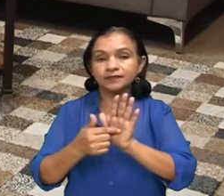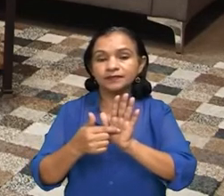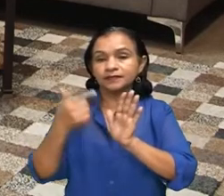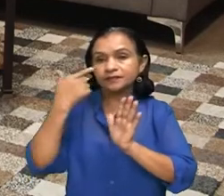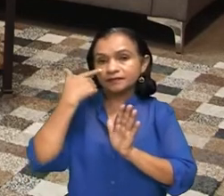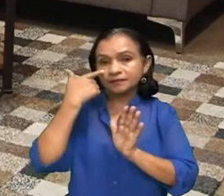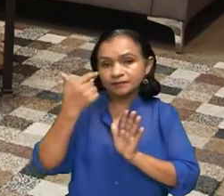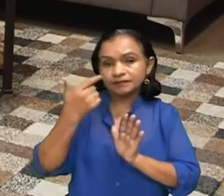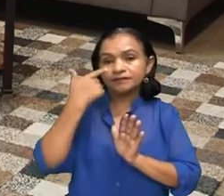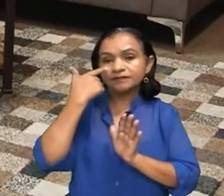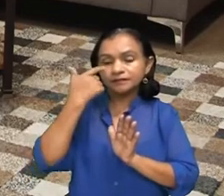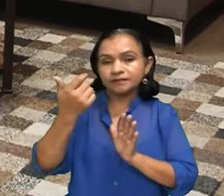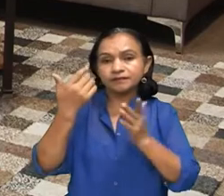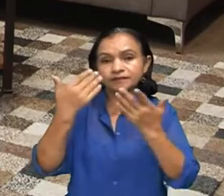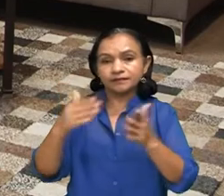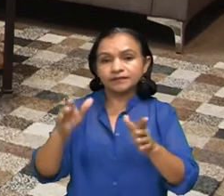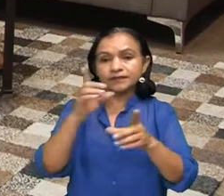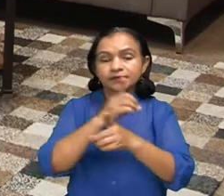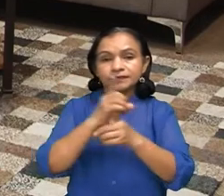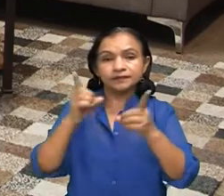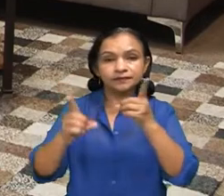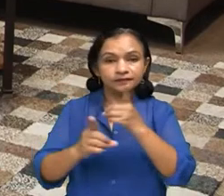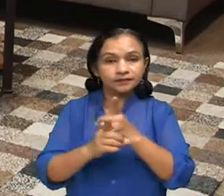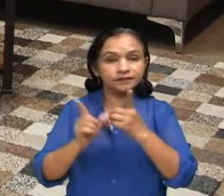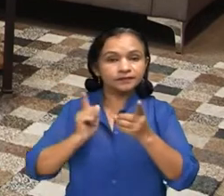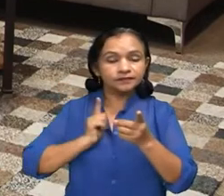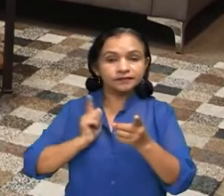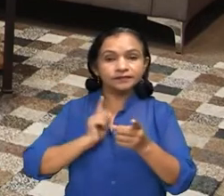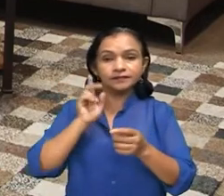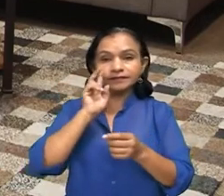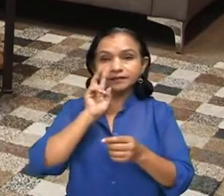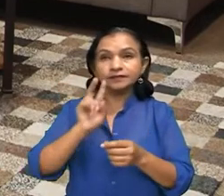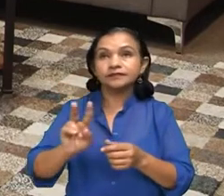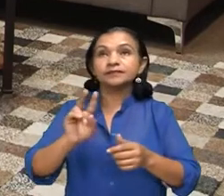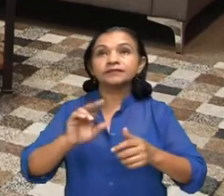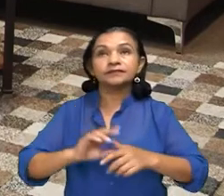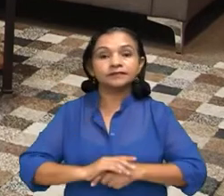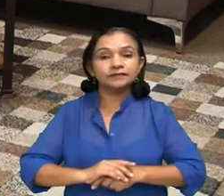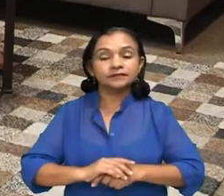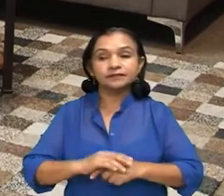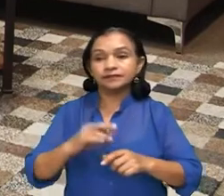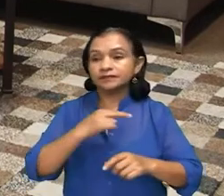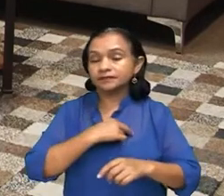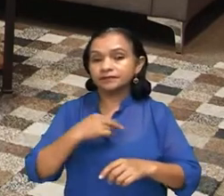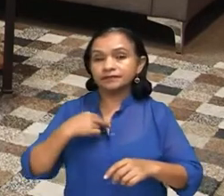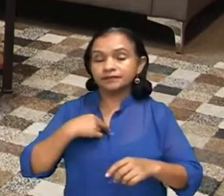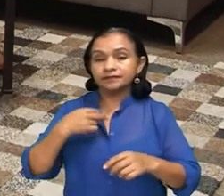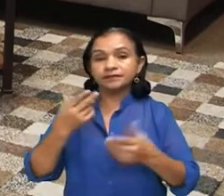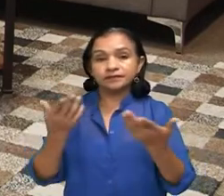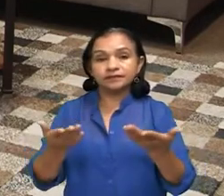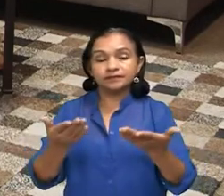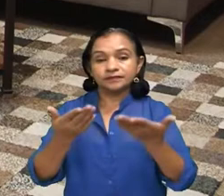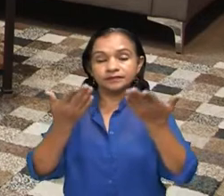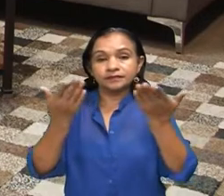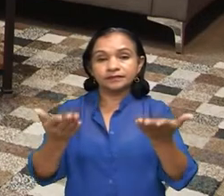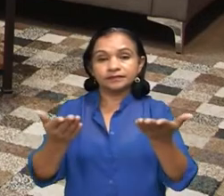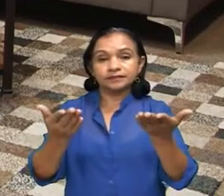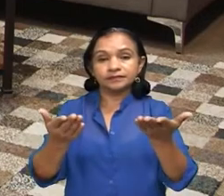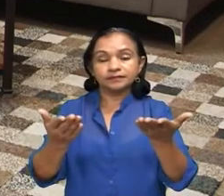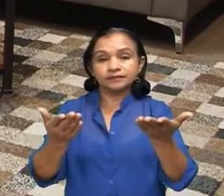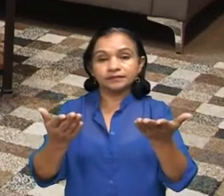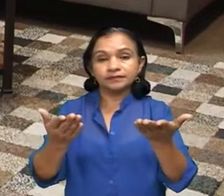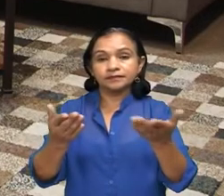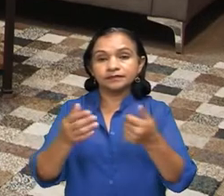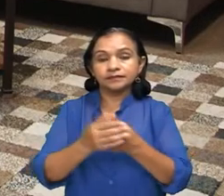significan las líneas estratégicas que garantizan precisamente lo que estamos viendo en pantalla, que serían estos reportajes. Vamos a dejar ahora mismo un reportaje